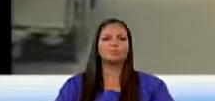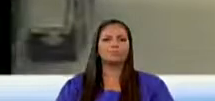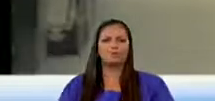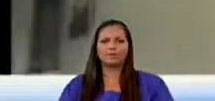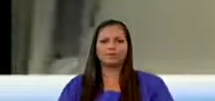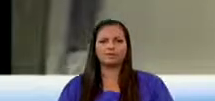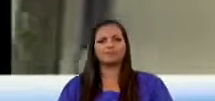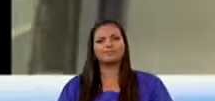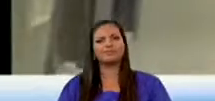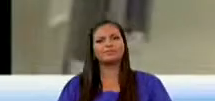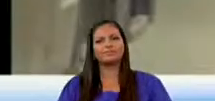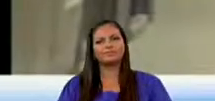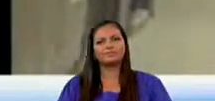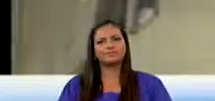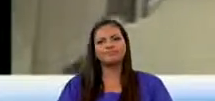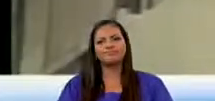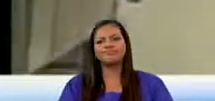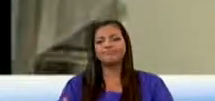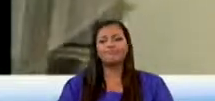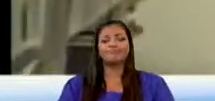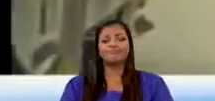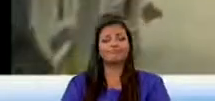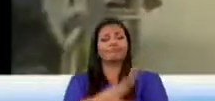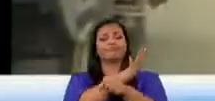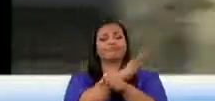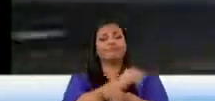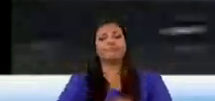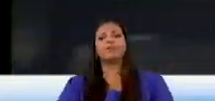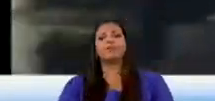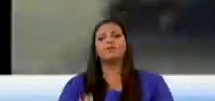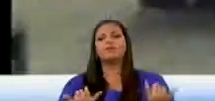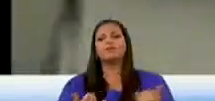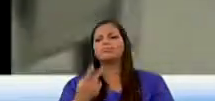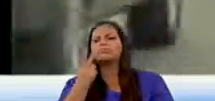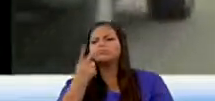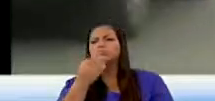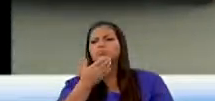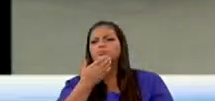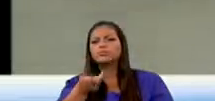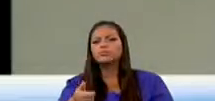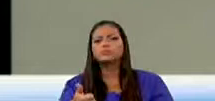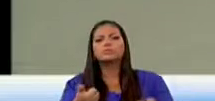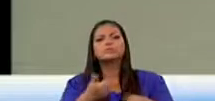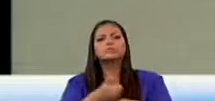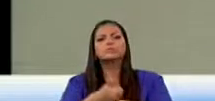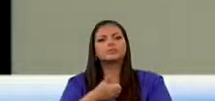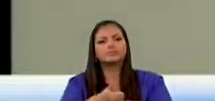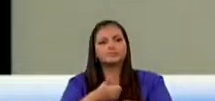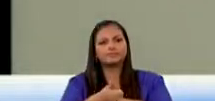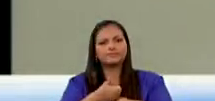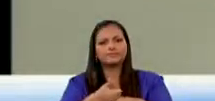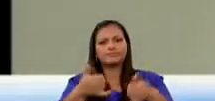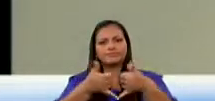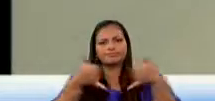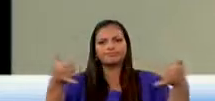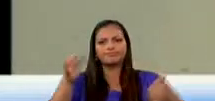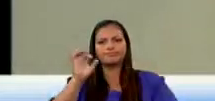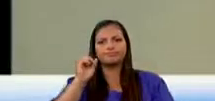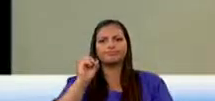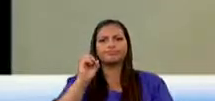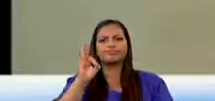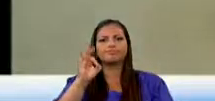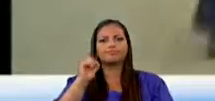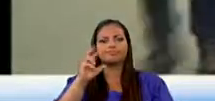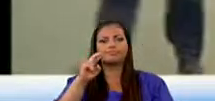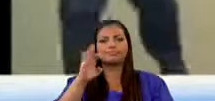Ese es un acceso. Lo que estamos viendo aquí a la derecha es un acceso al Fortín. Entonces, obviamente, tampoco se puede bloquear